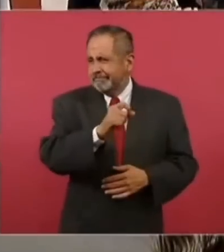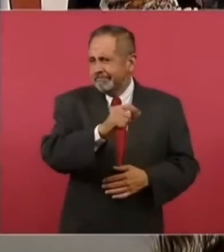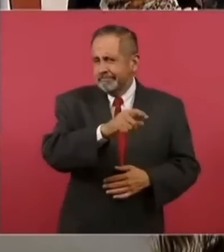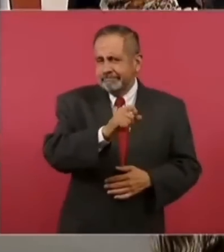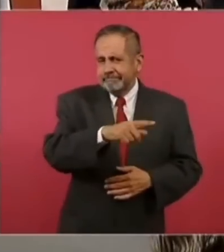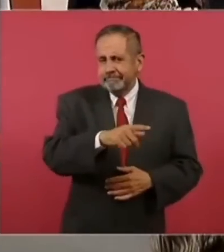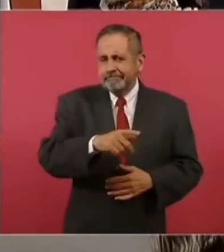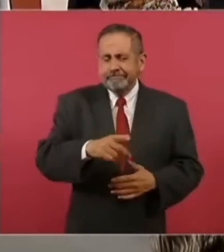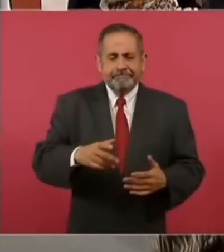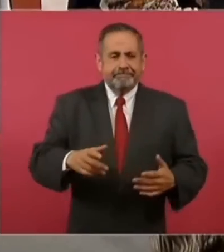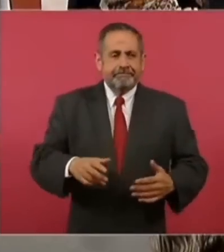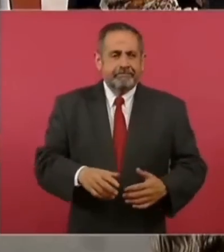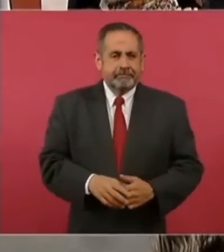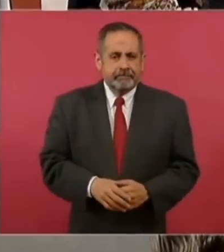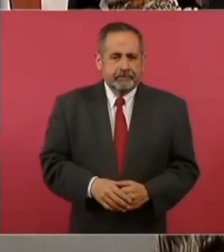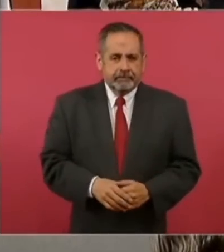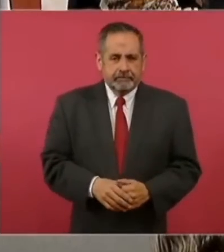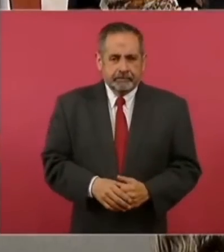de